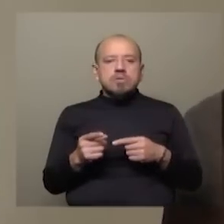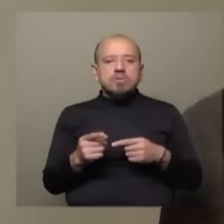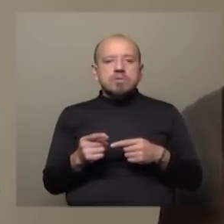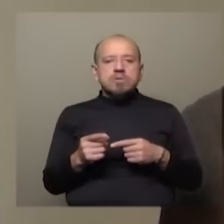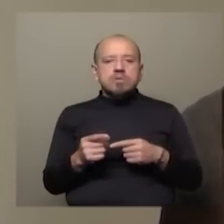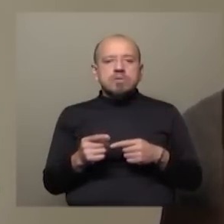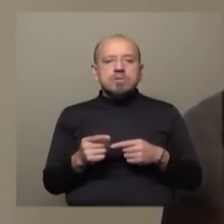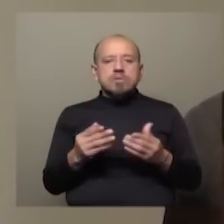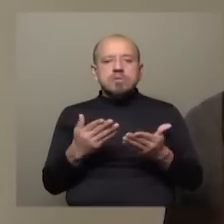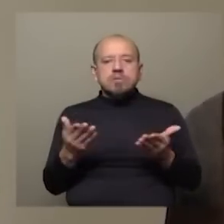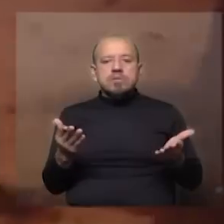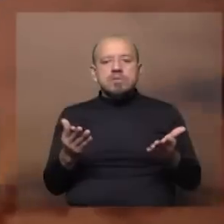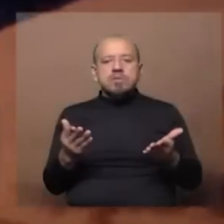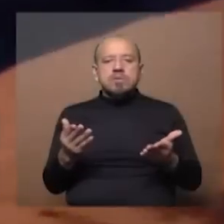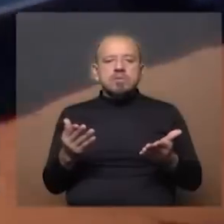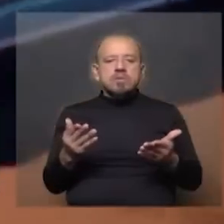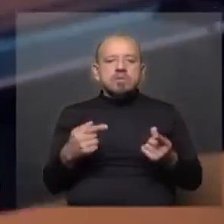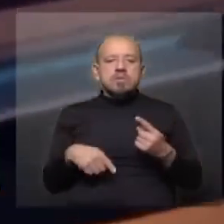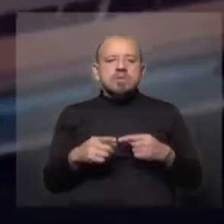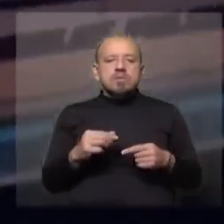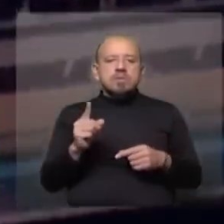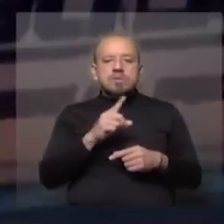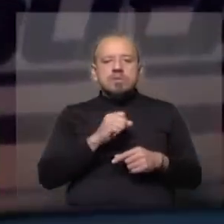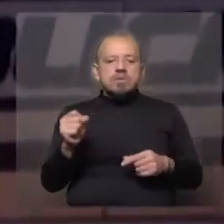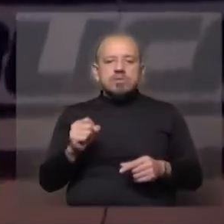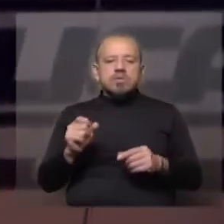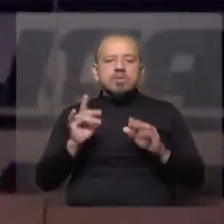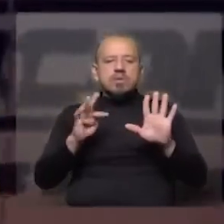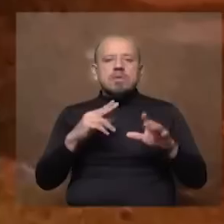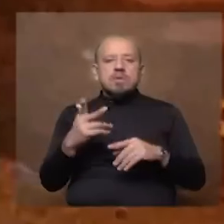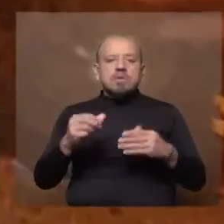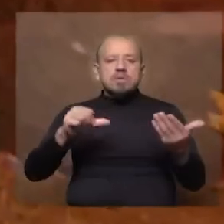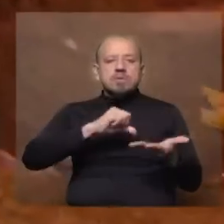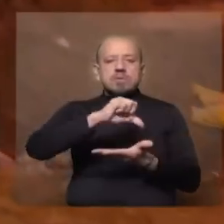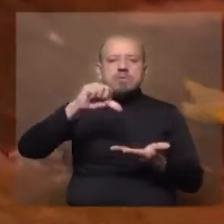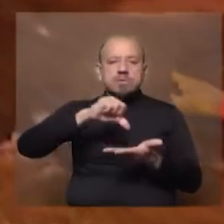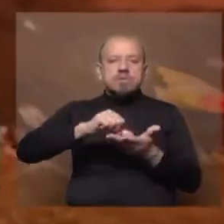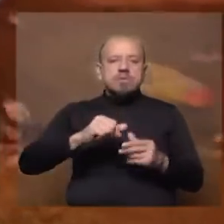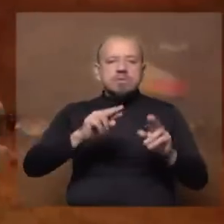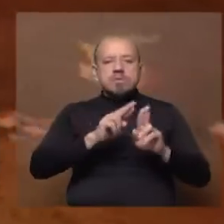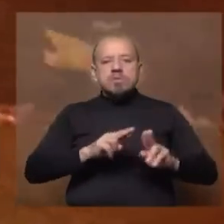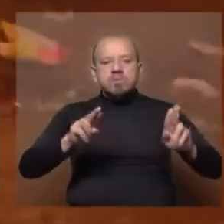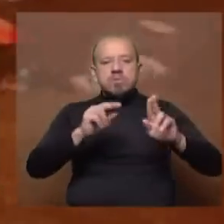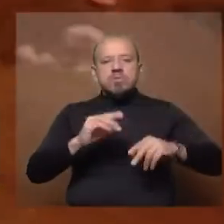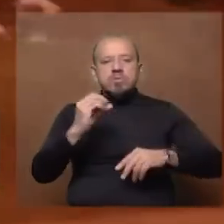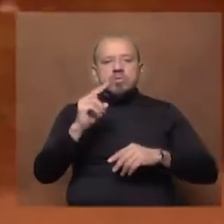e receptividad de los 193 países que integran la organización de Naciones Unidas solamente cuatro